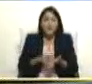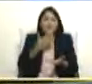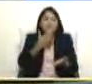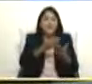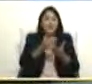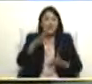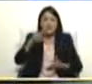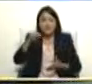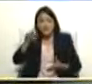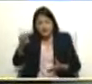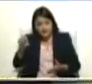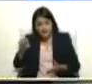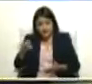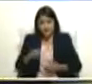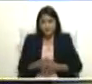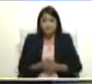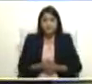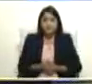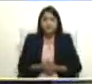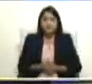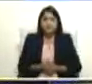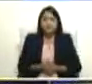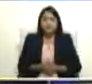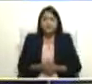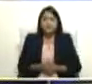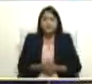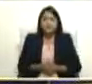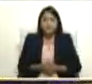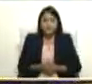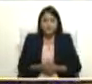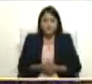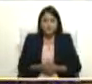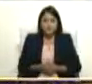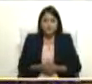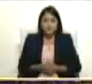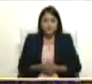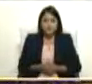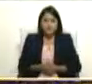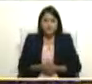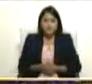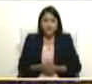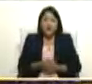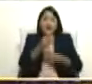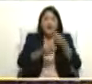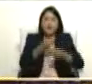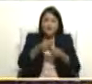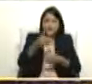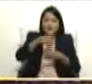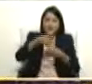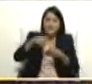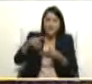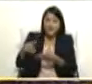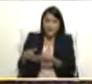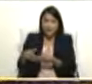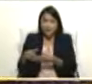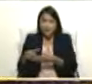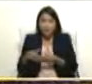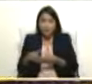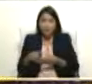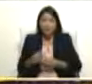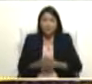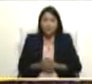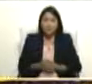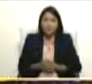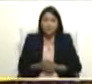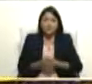solicitar al Consejo Nacional Electoral la celebración de un referéndum consultivo en defensa